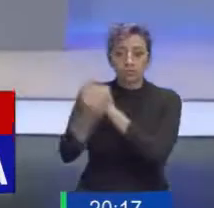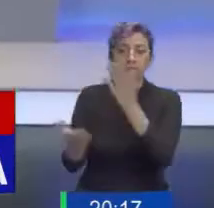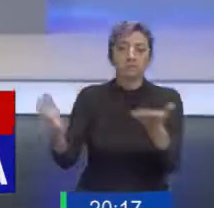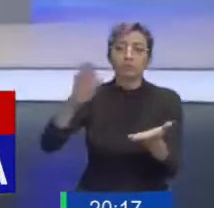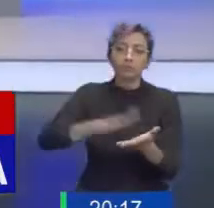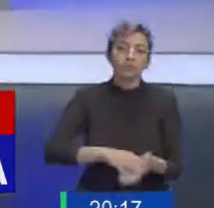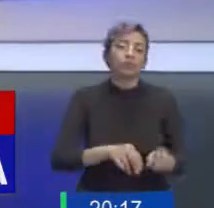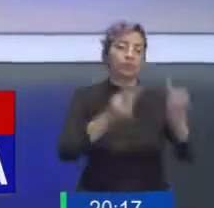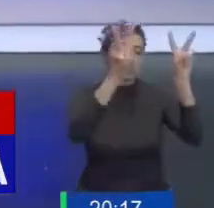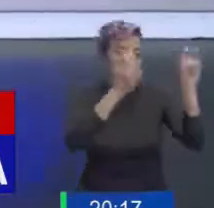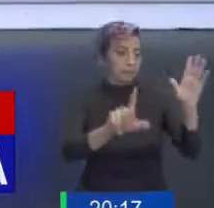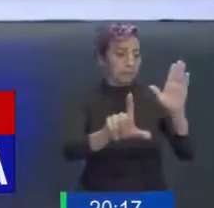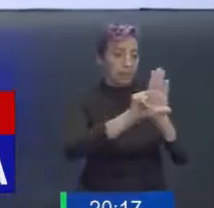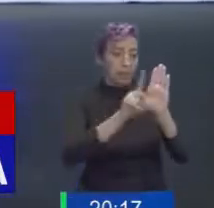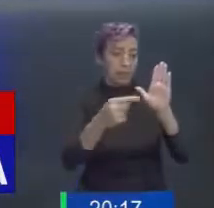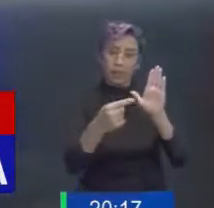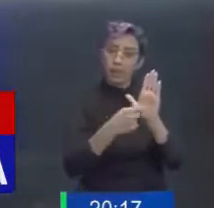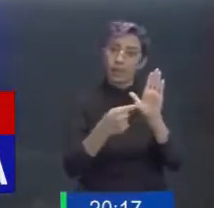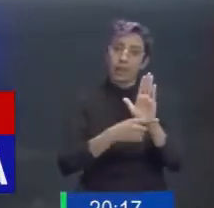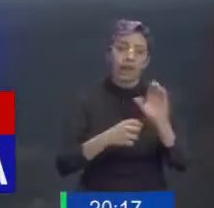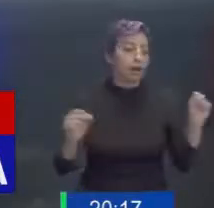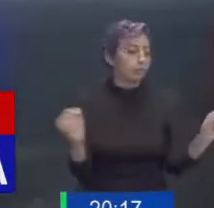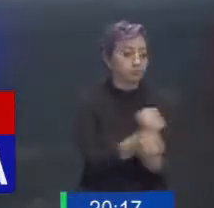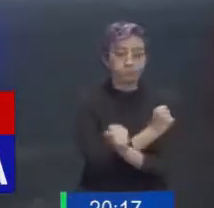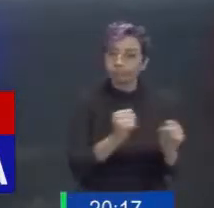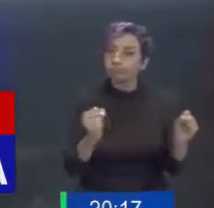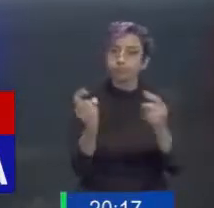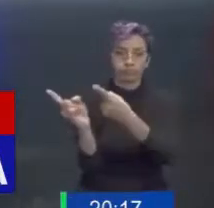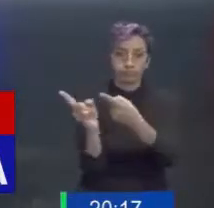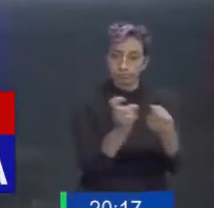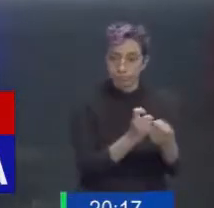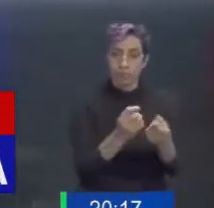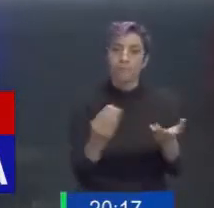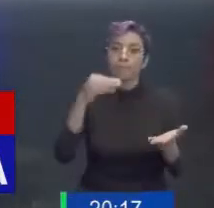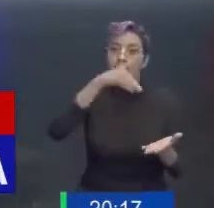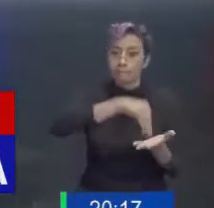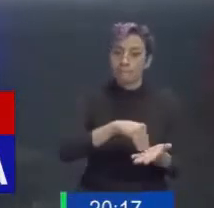aprobación de esta ley de oncopediatría y el impacto que va a tener en nuestro país.